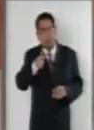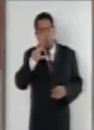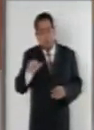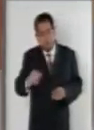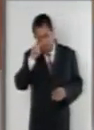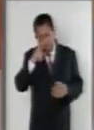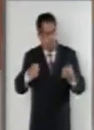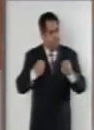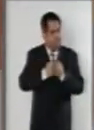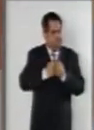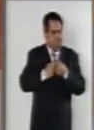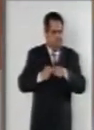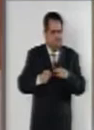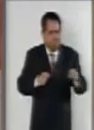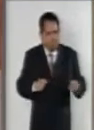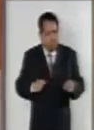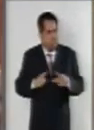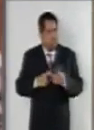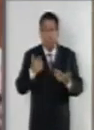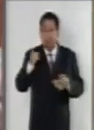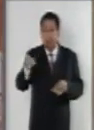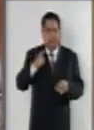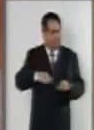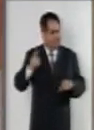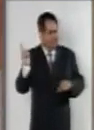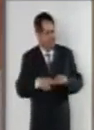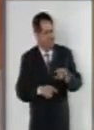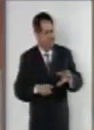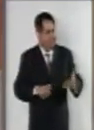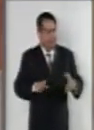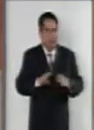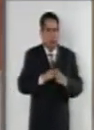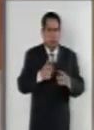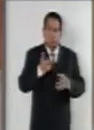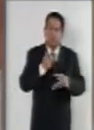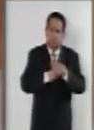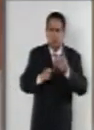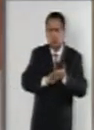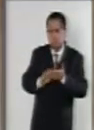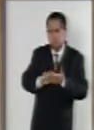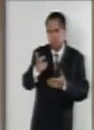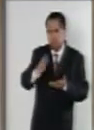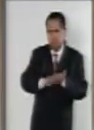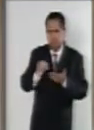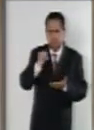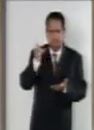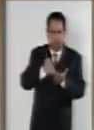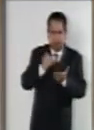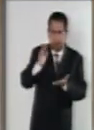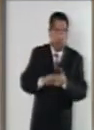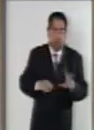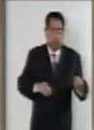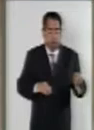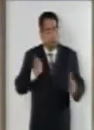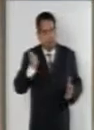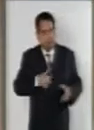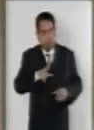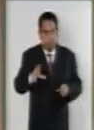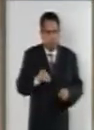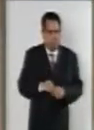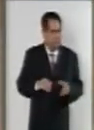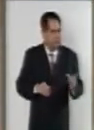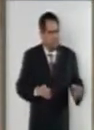las fronteras, que eliminó la deducibilidad de los restaurantes y en arrendamientos. A